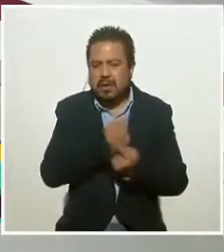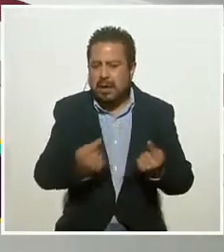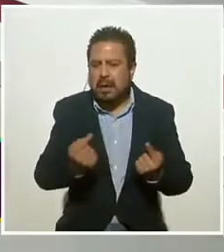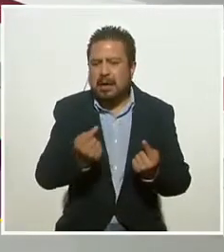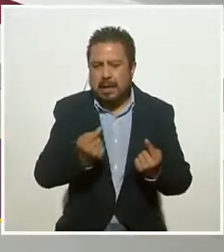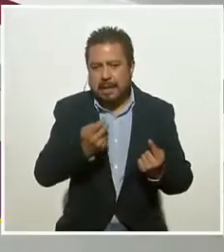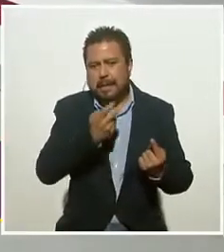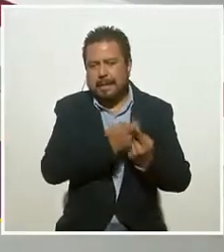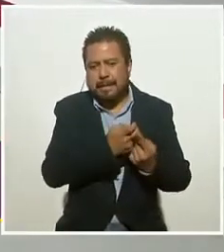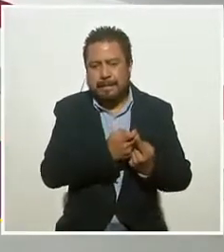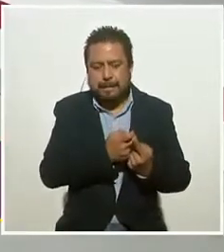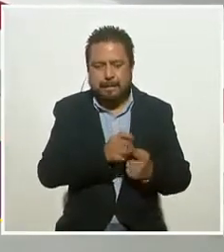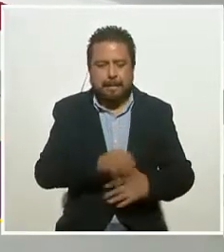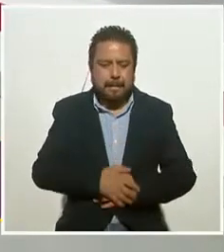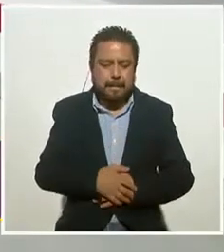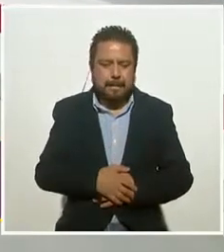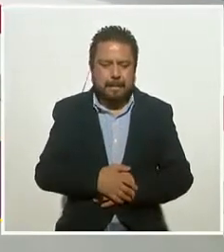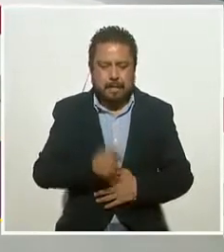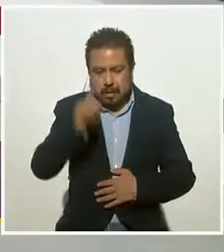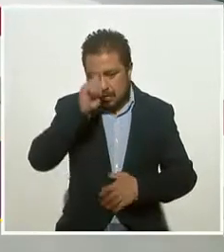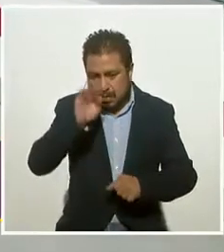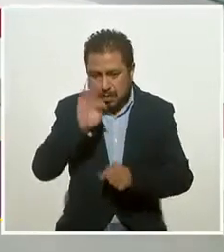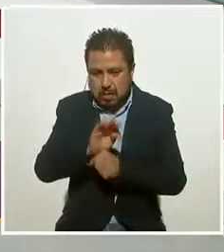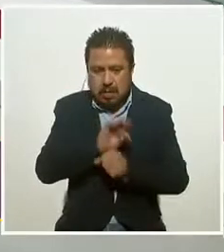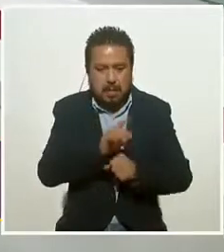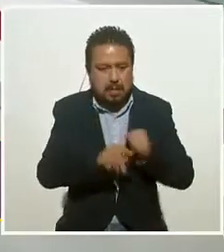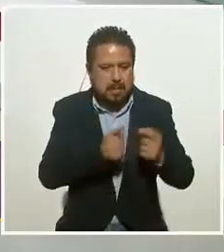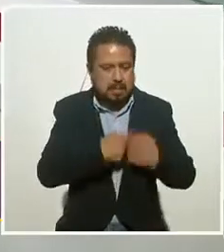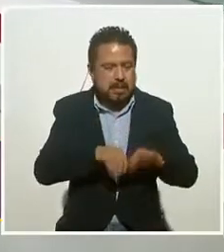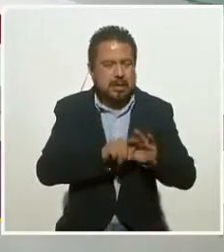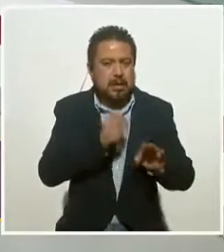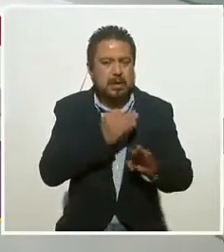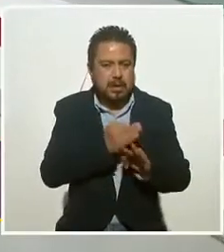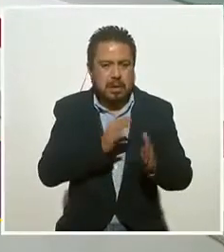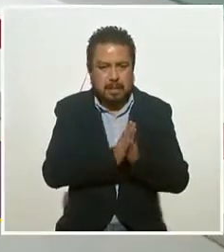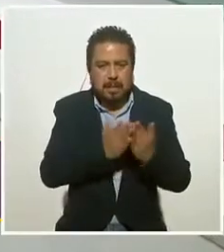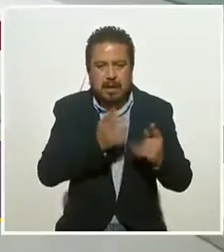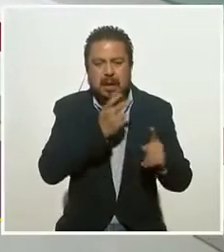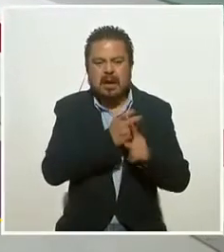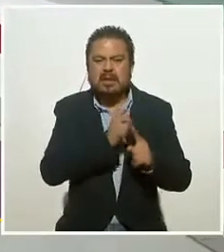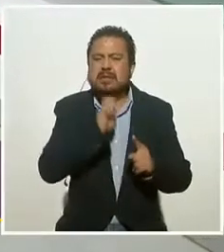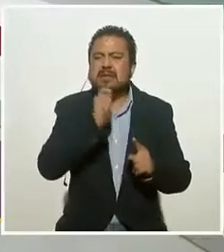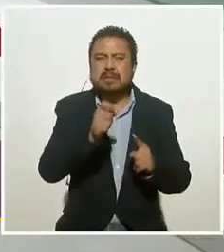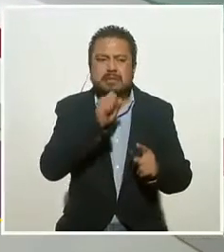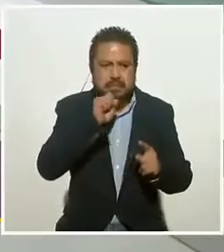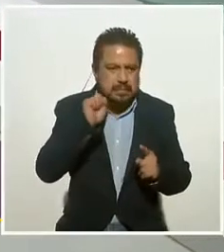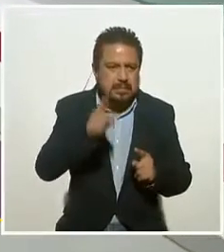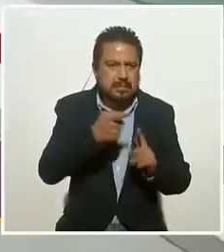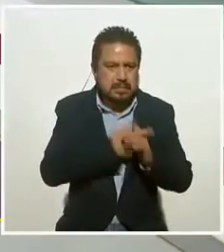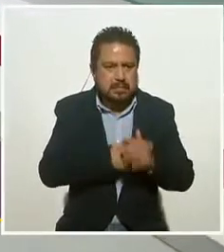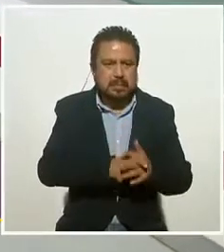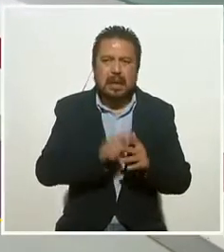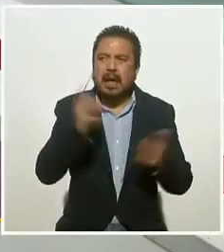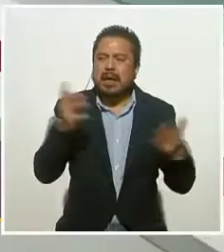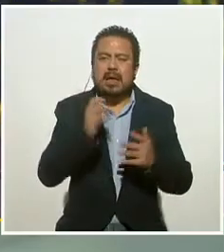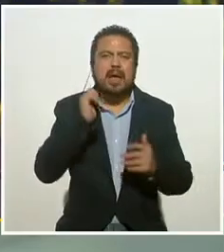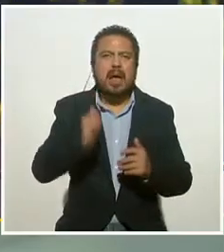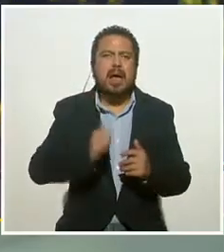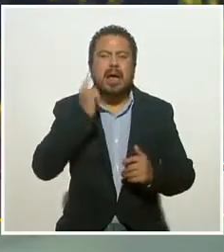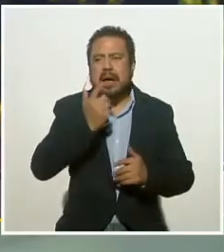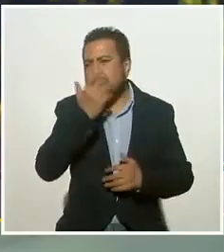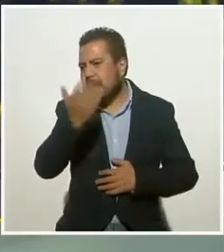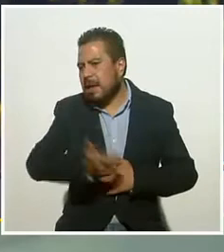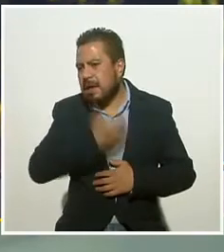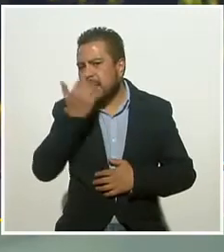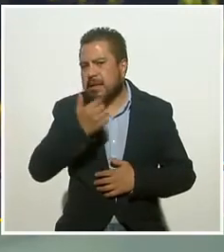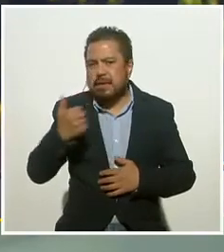pequeños. La recomendación primaria, por ejemplo, en este manual, es que también empiecen a hacer alguna práctica